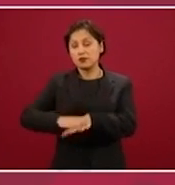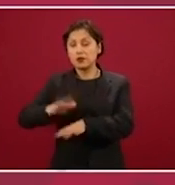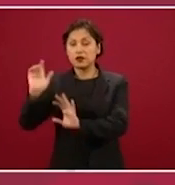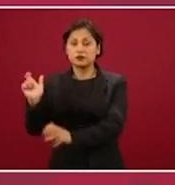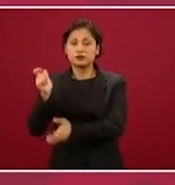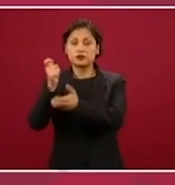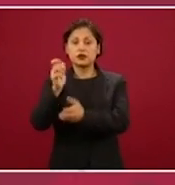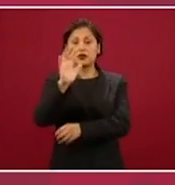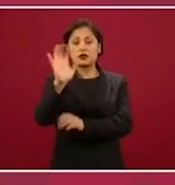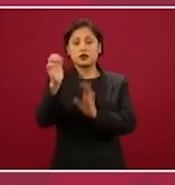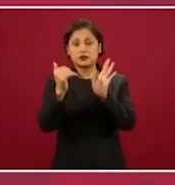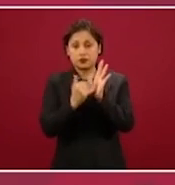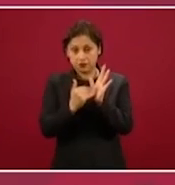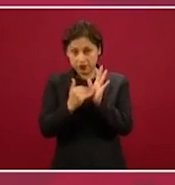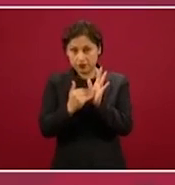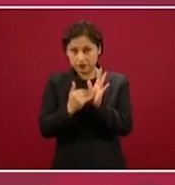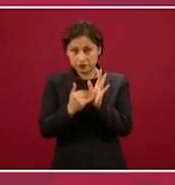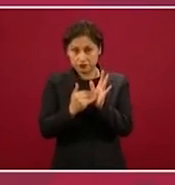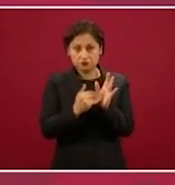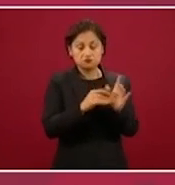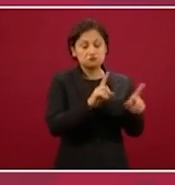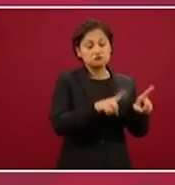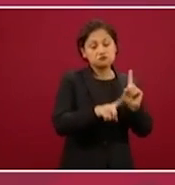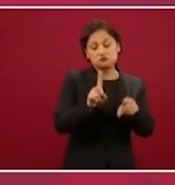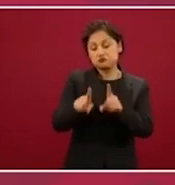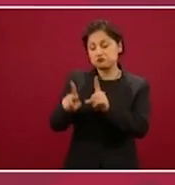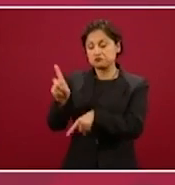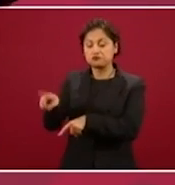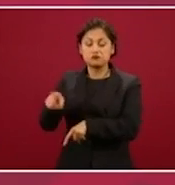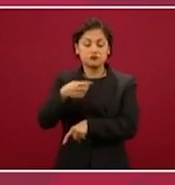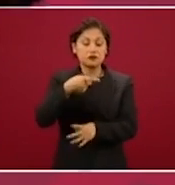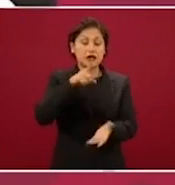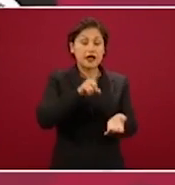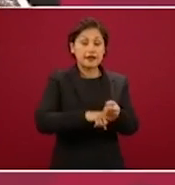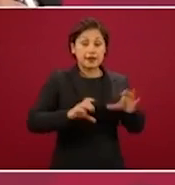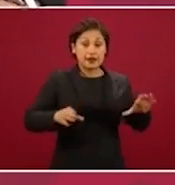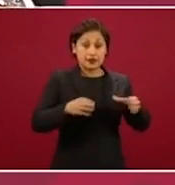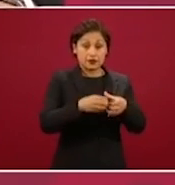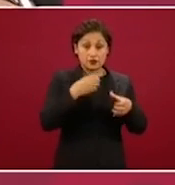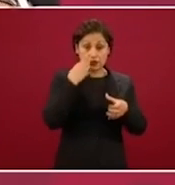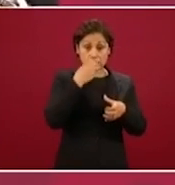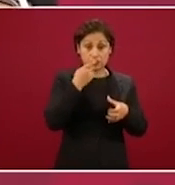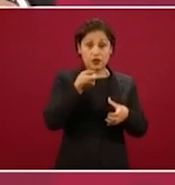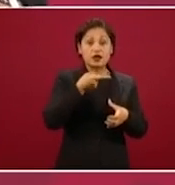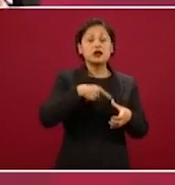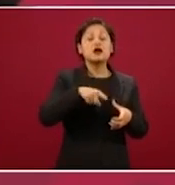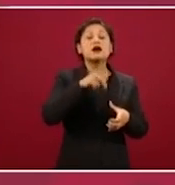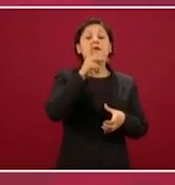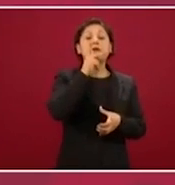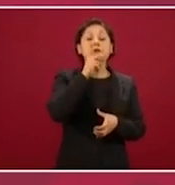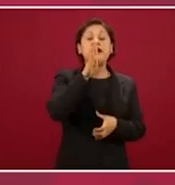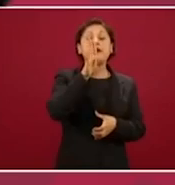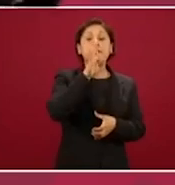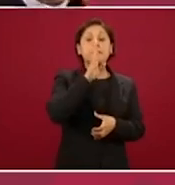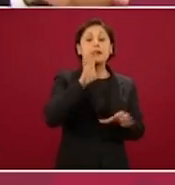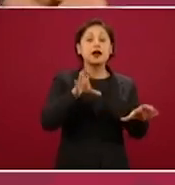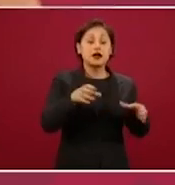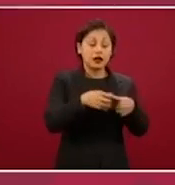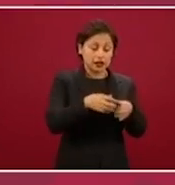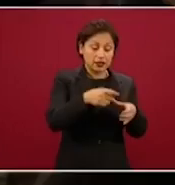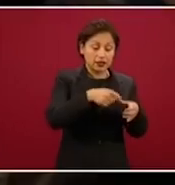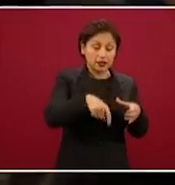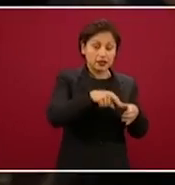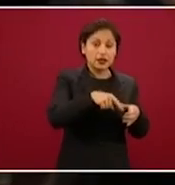mil. Y ya la Sociedad de Padres de Familia decide en qué utiliza